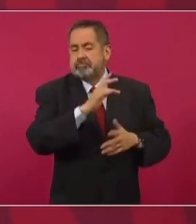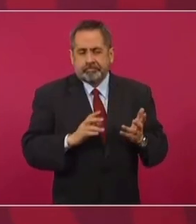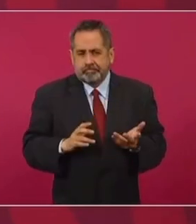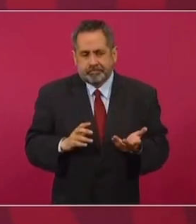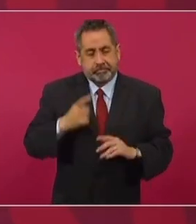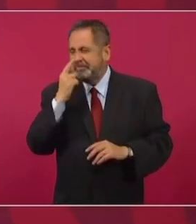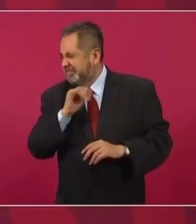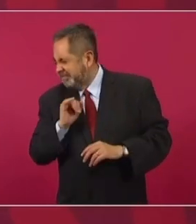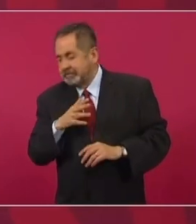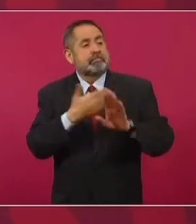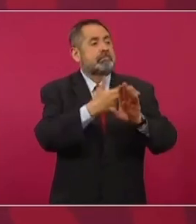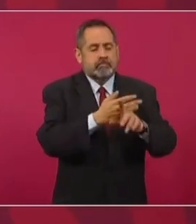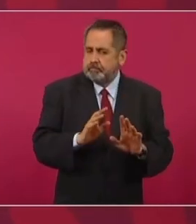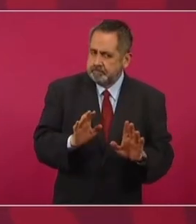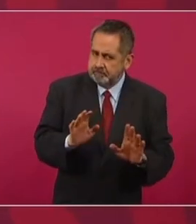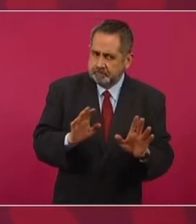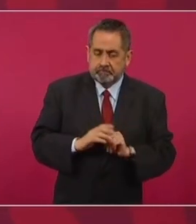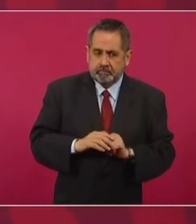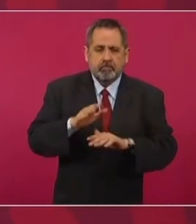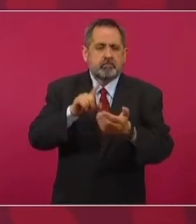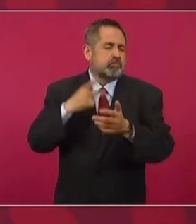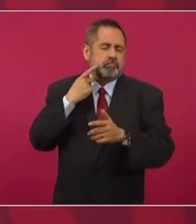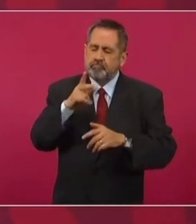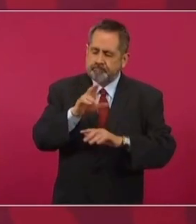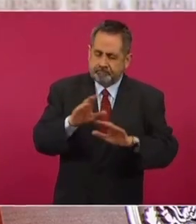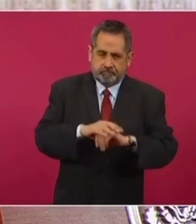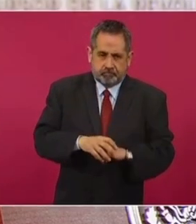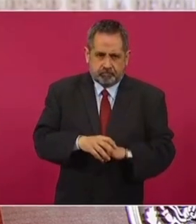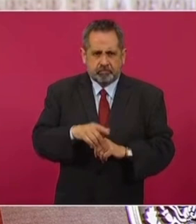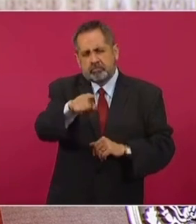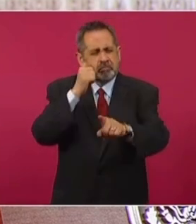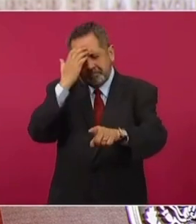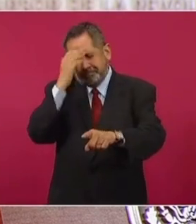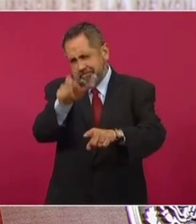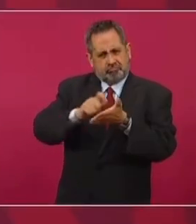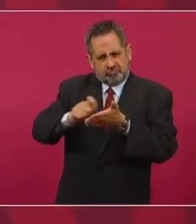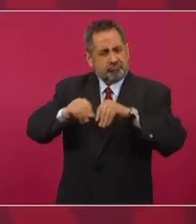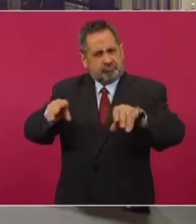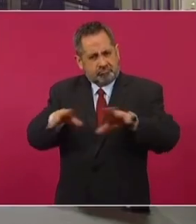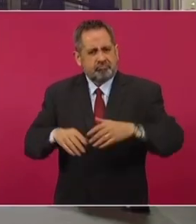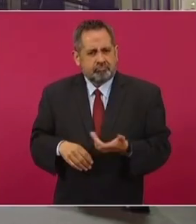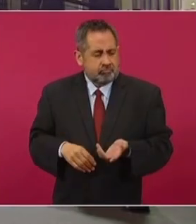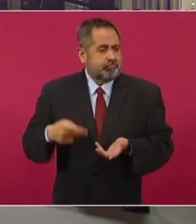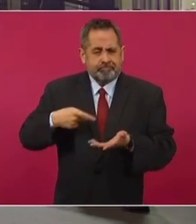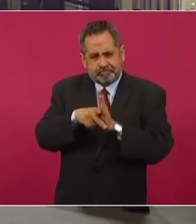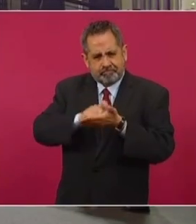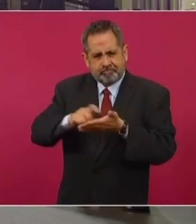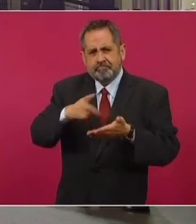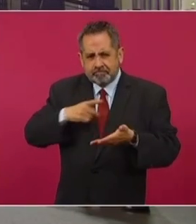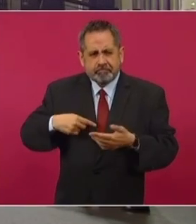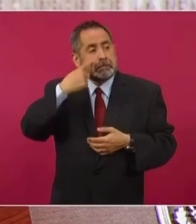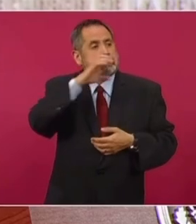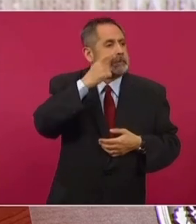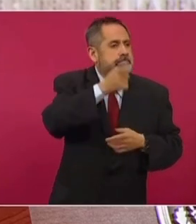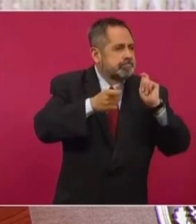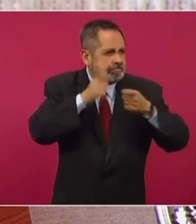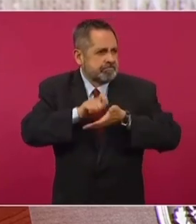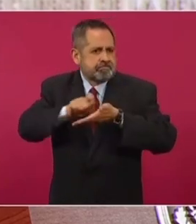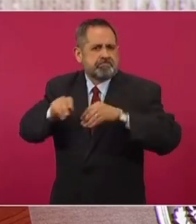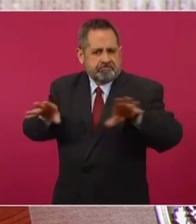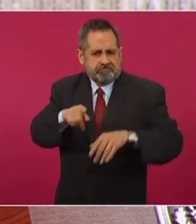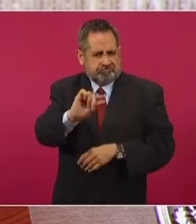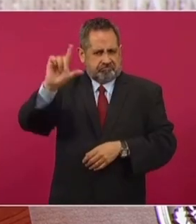por cuestiones de índole de política. No es tu caso. Tú, además, periodista, tiene que ser mirón profesional.